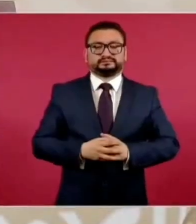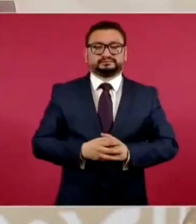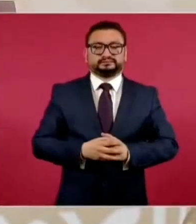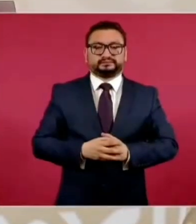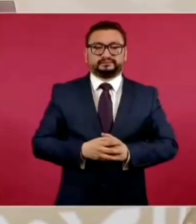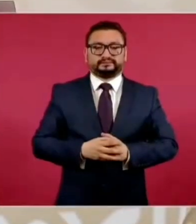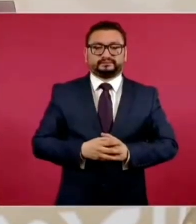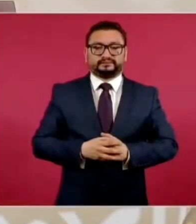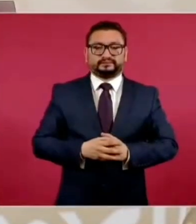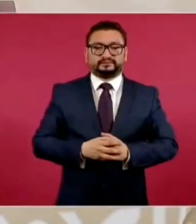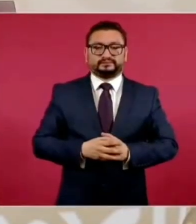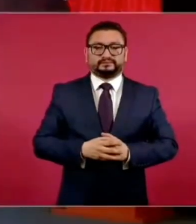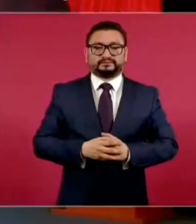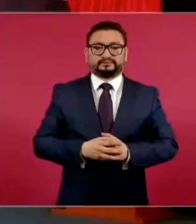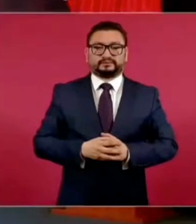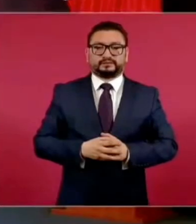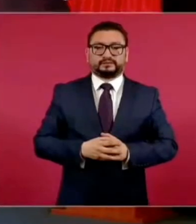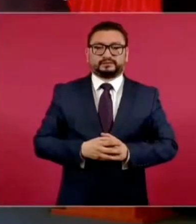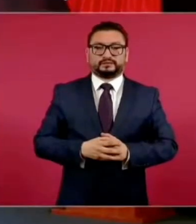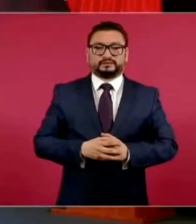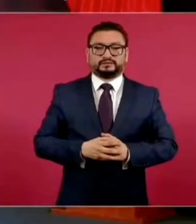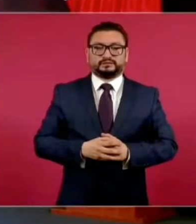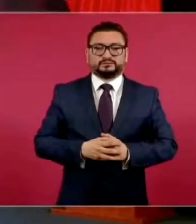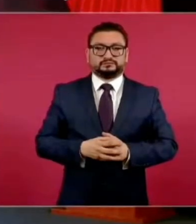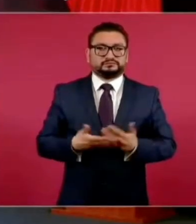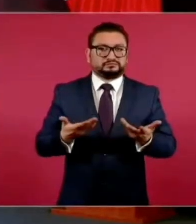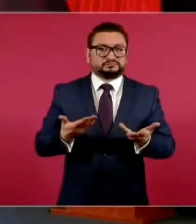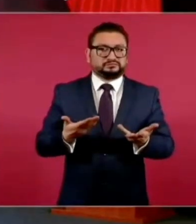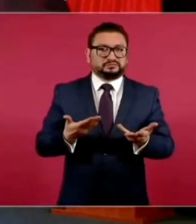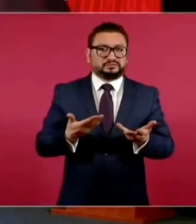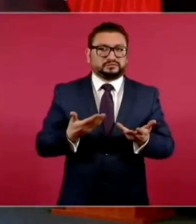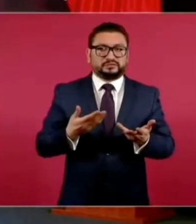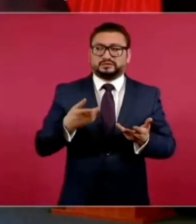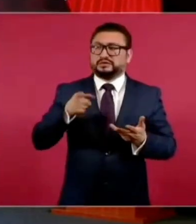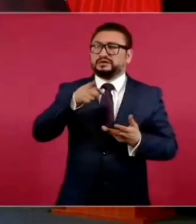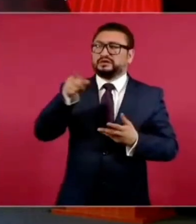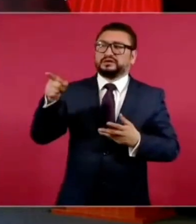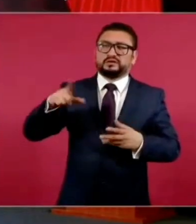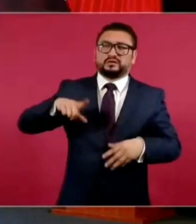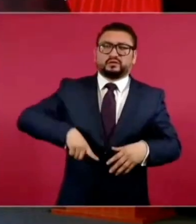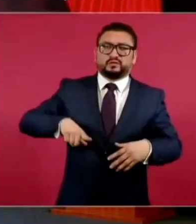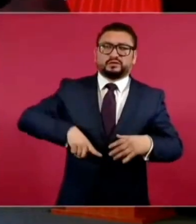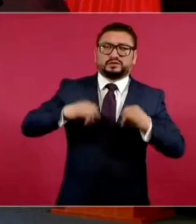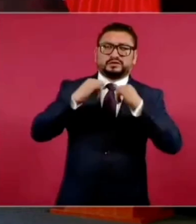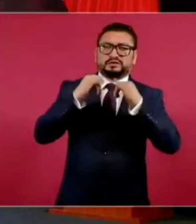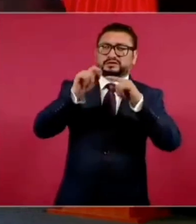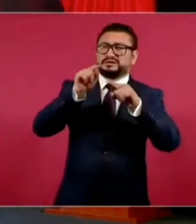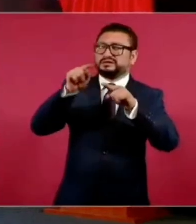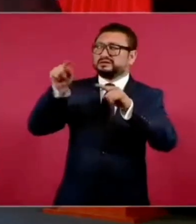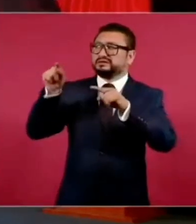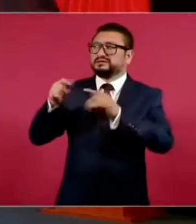¿Y de qué sirven esos organismos? ¿En qué ayudan?